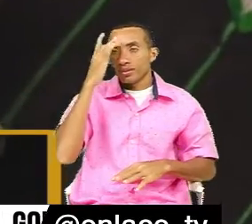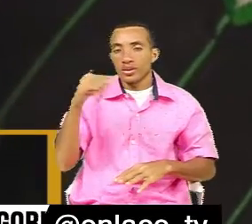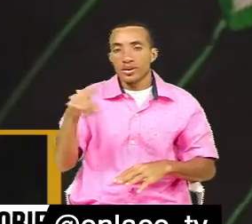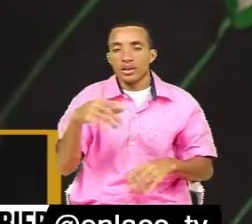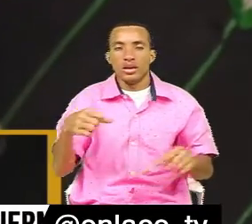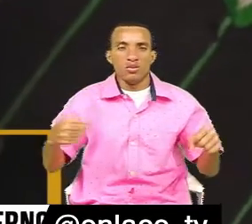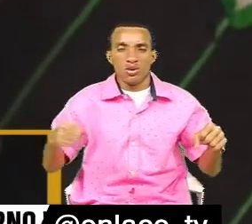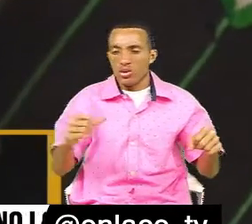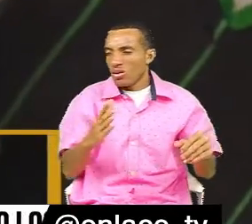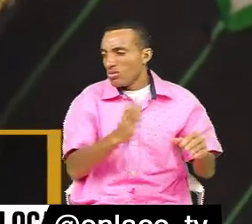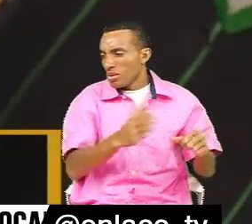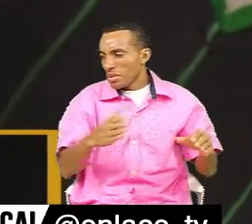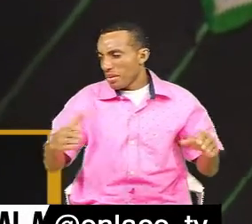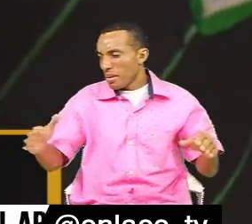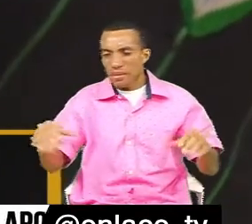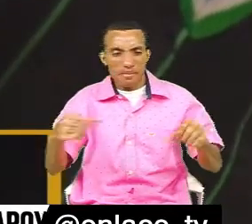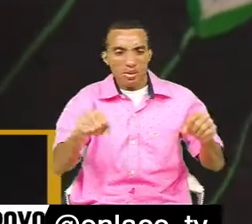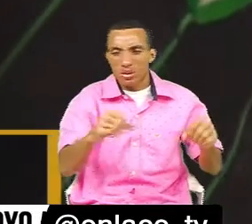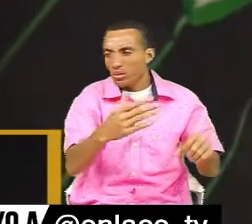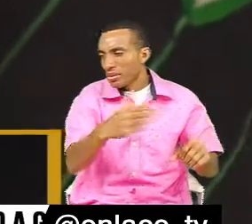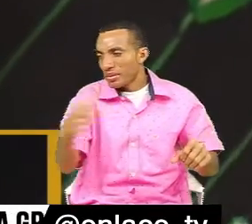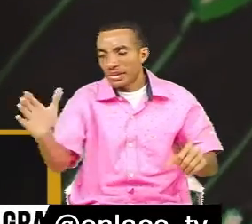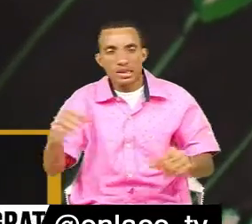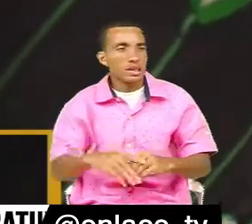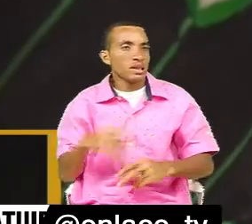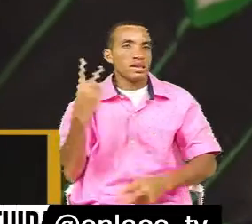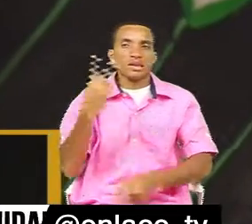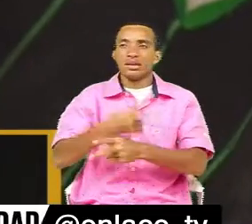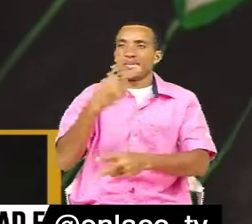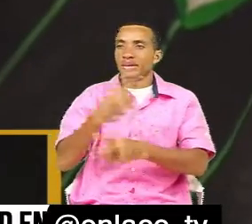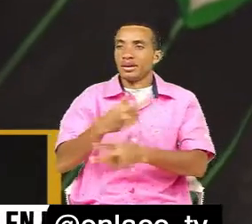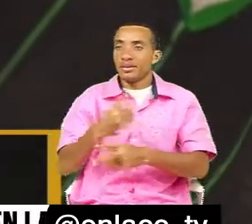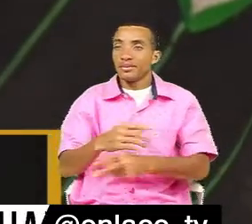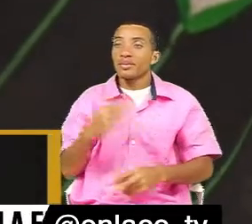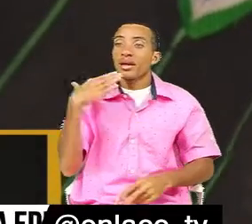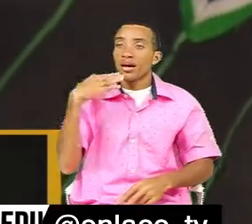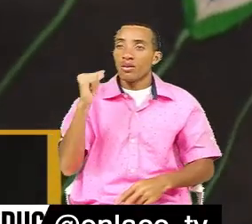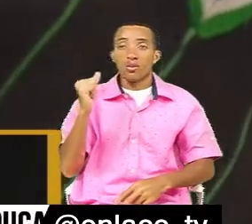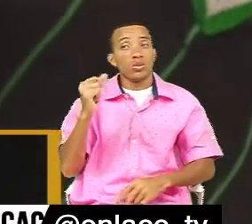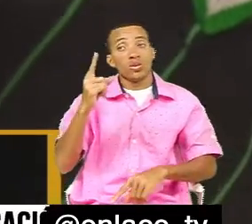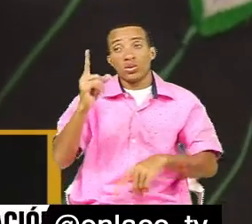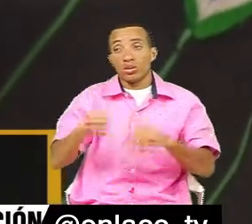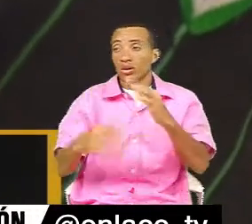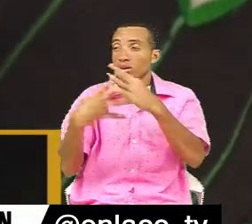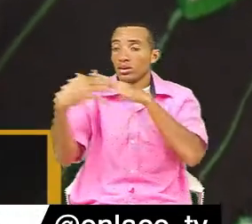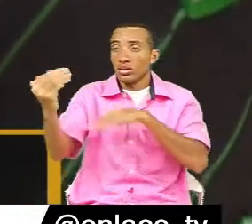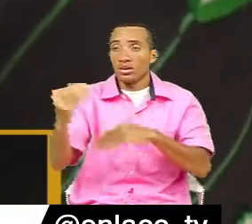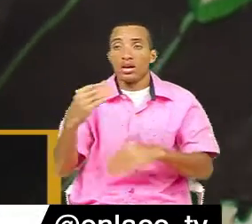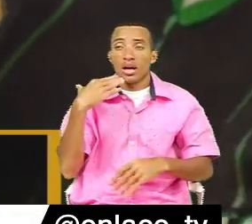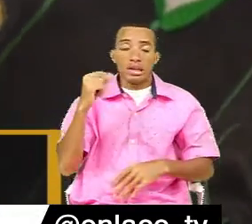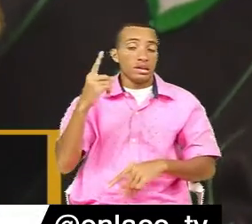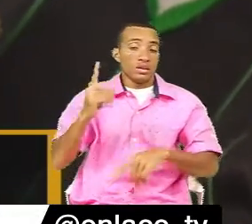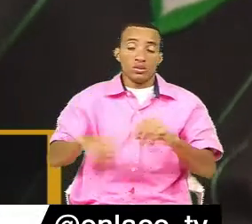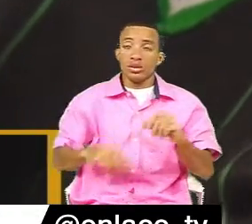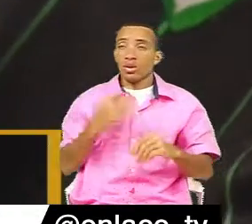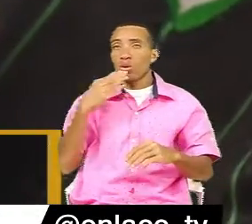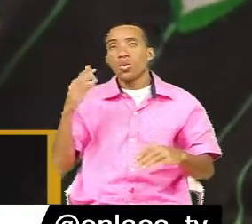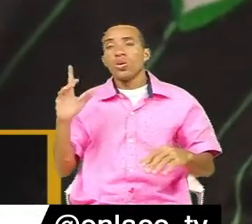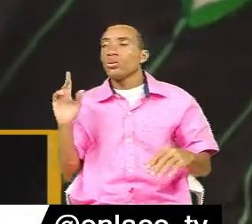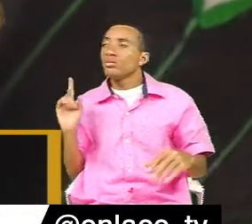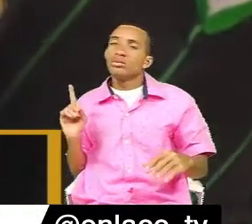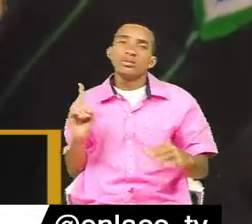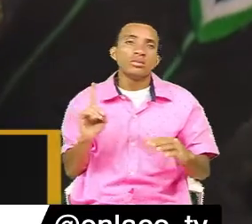motos, entra uno y es esa inseguridad. La señora, por ejemplo, no puede salir de noche, no pueden porque al ingresar puede estar exenta a